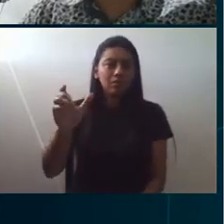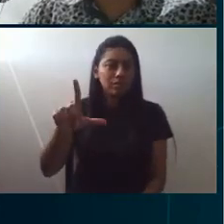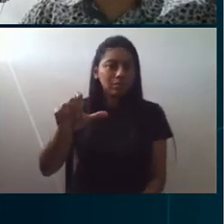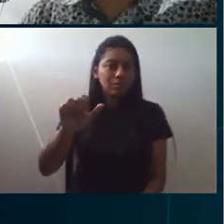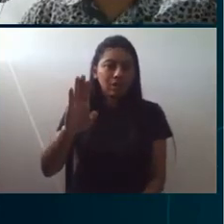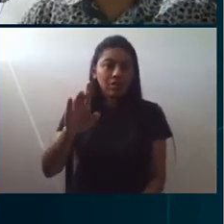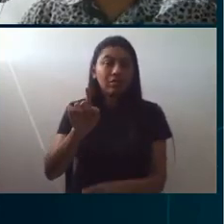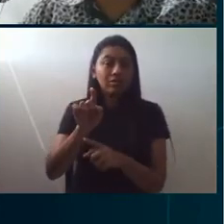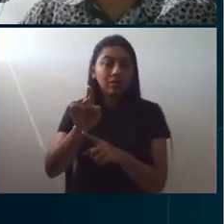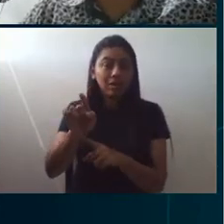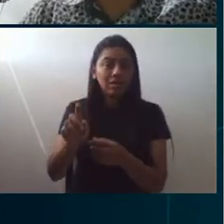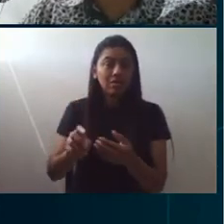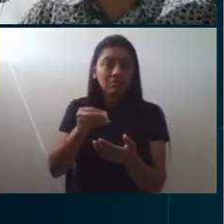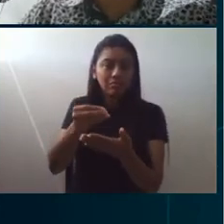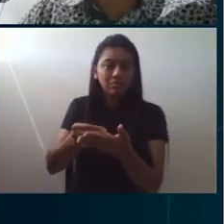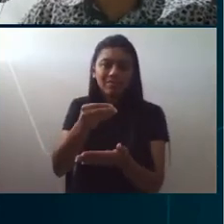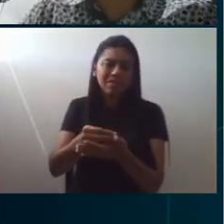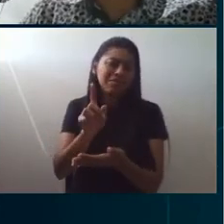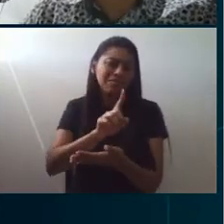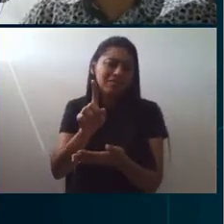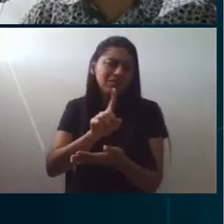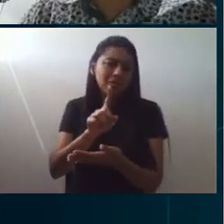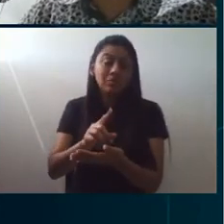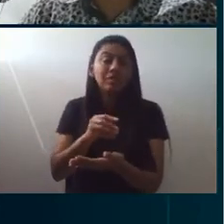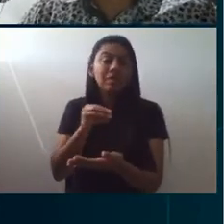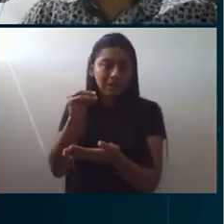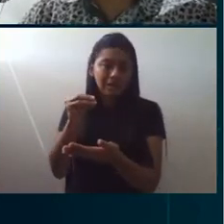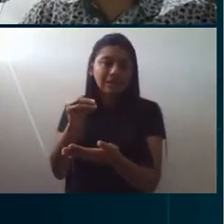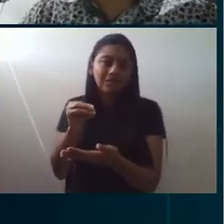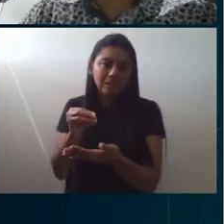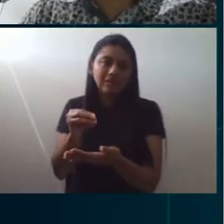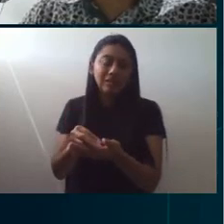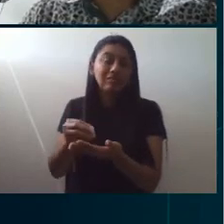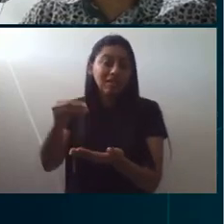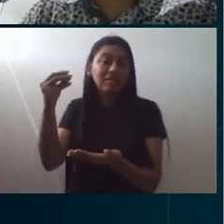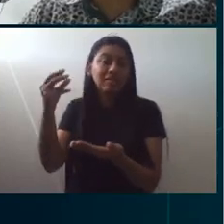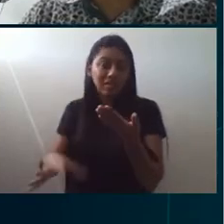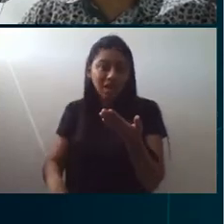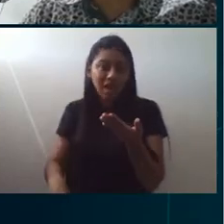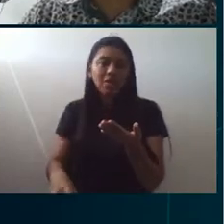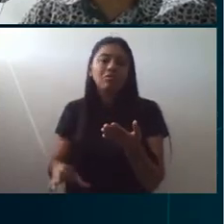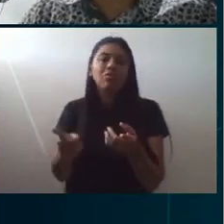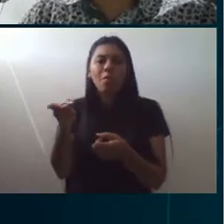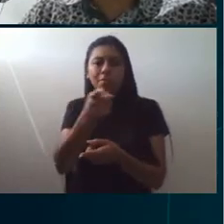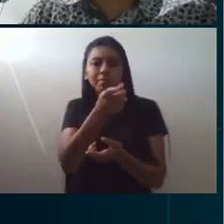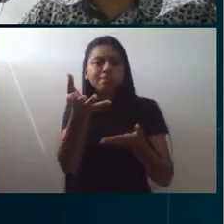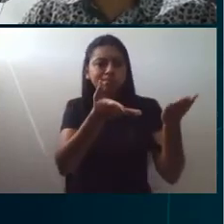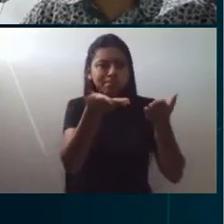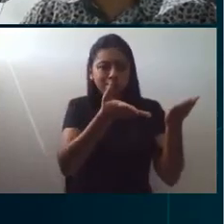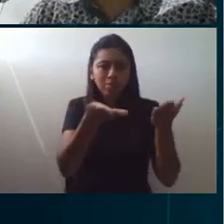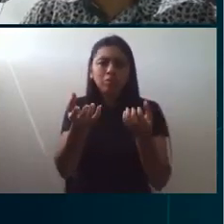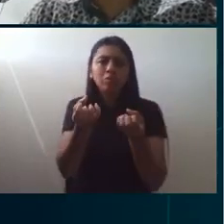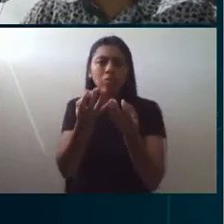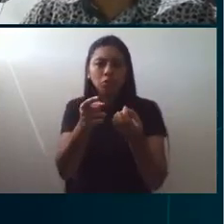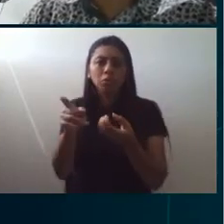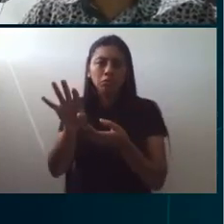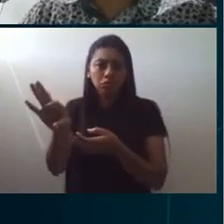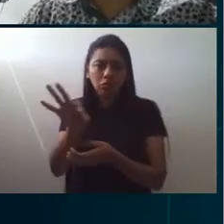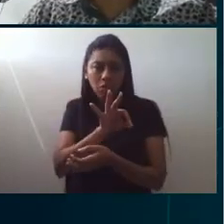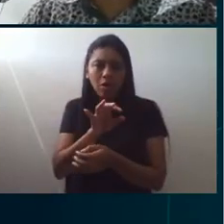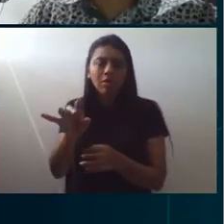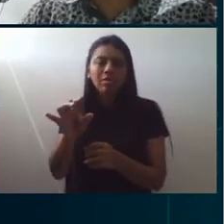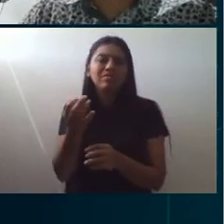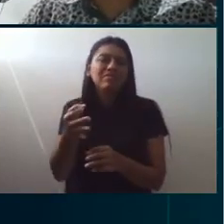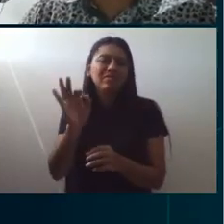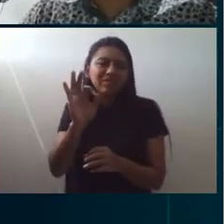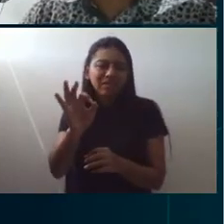licenciamiento específico, realmente tampoco es que sea los más baratos del mercado, pero sí permite tener unas librerías muy amigables. Realmente se hace mucho más como